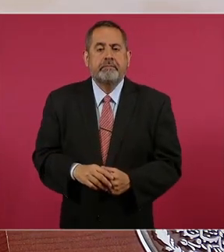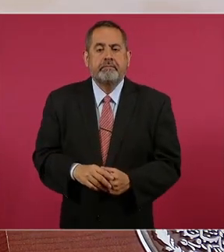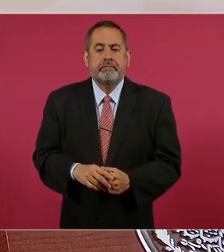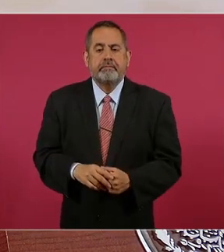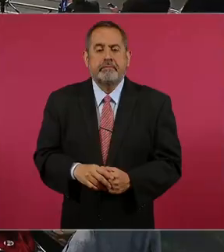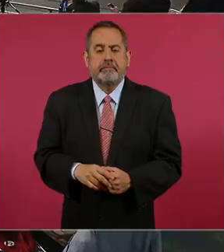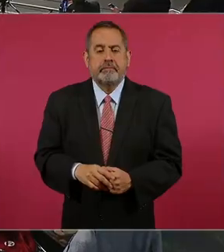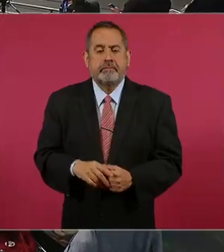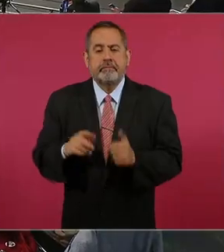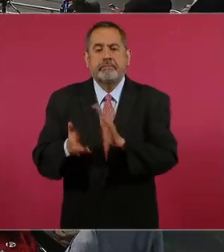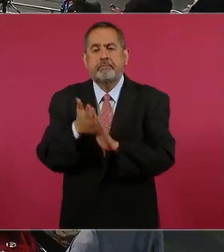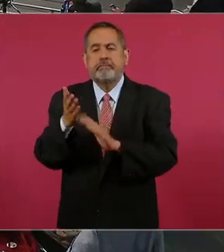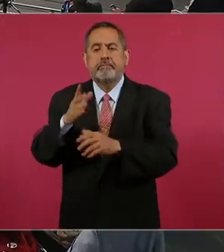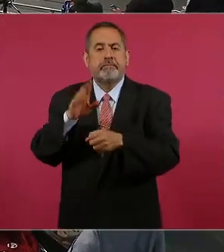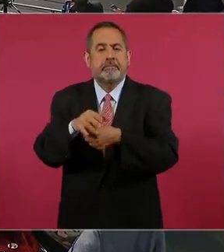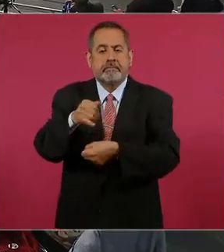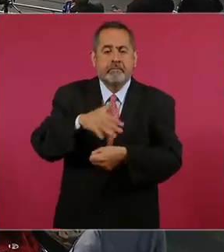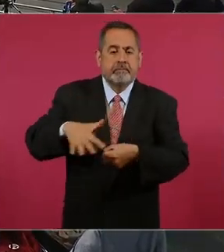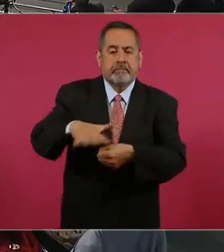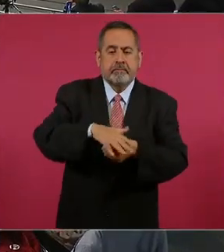todas las obras del Istmo